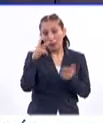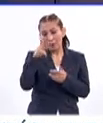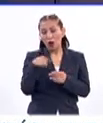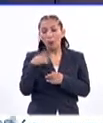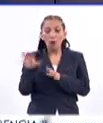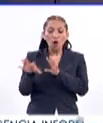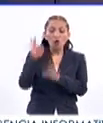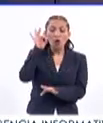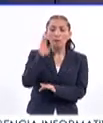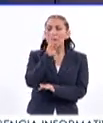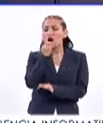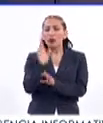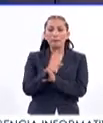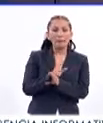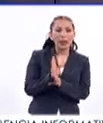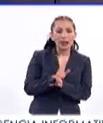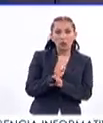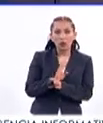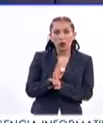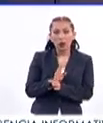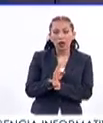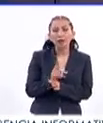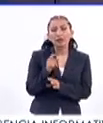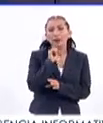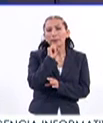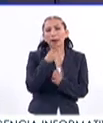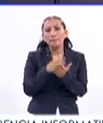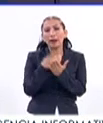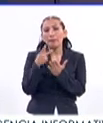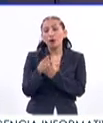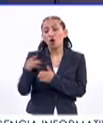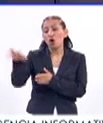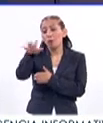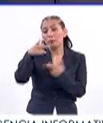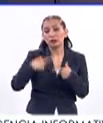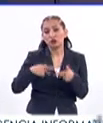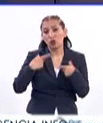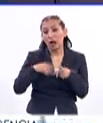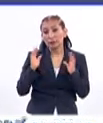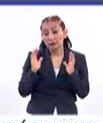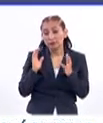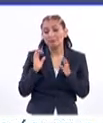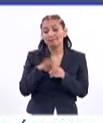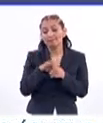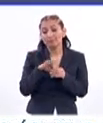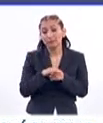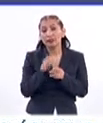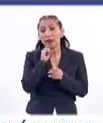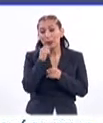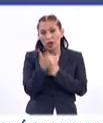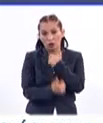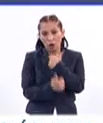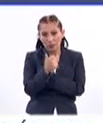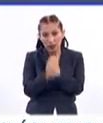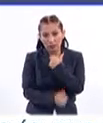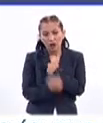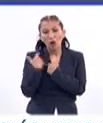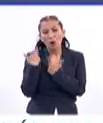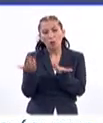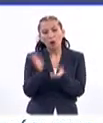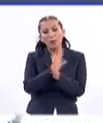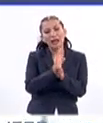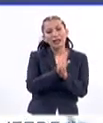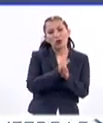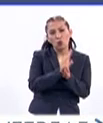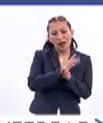mejor película y también el premio del público y también una competencia entre los cortometrajes